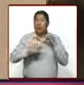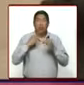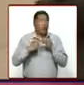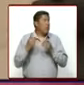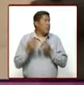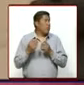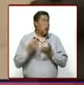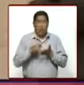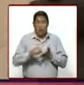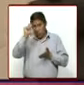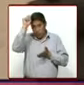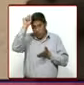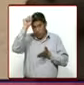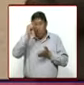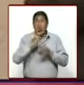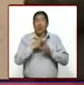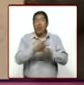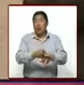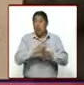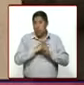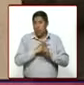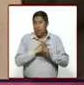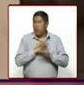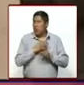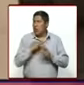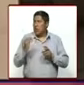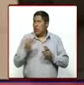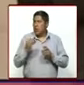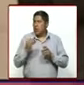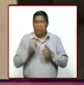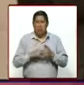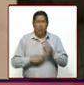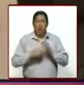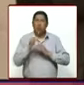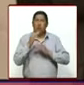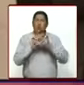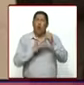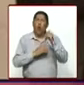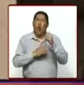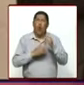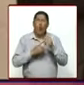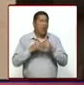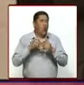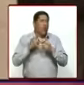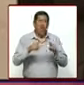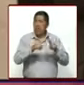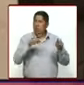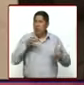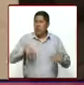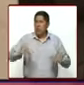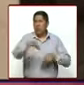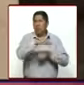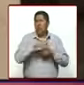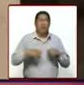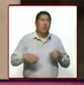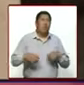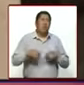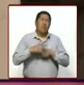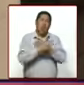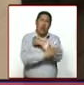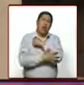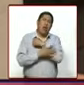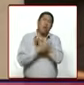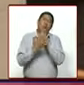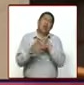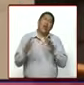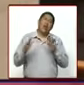a la aprobación de créditos, con referencia a las obras públicas que se van a efectuar en diferentes municipios. Reiteramos nuevamente, ya